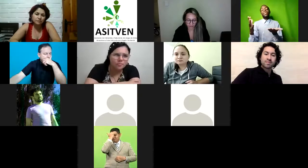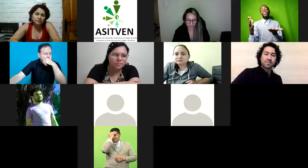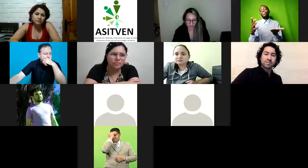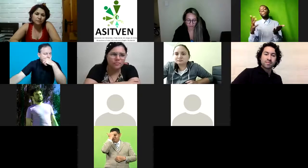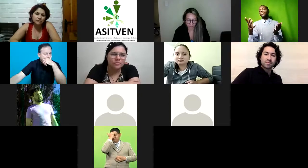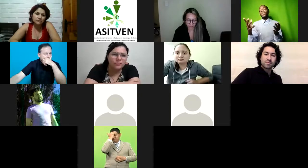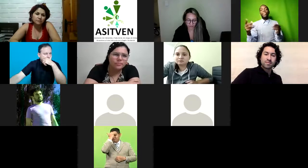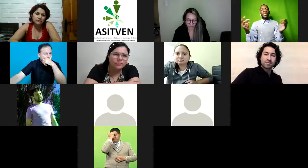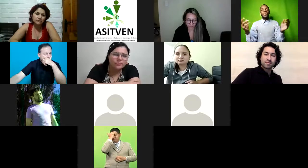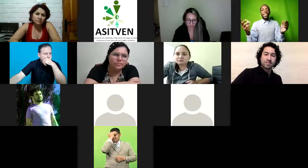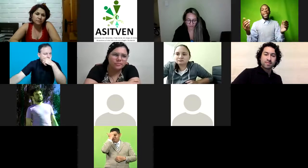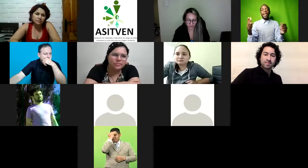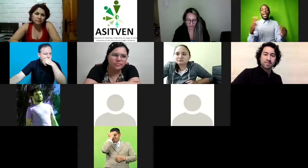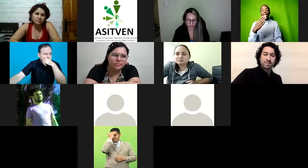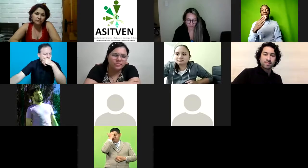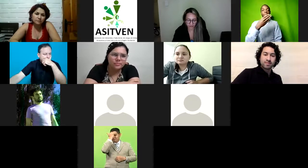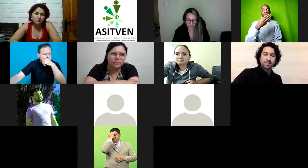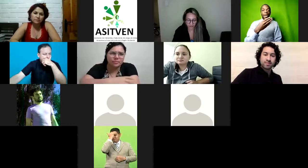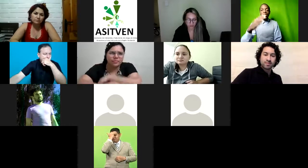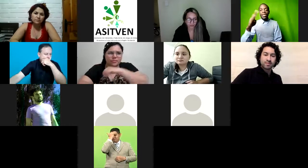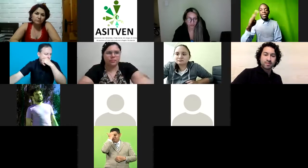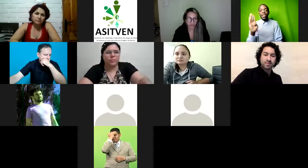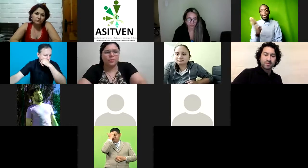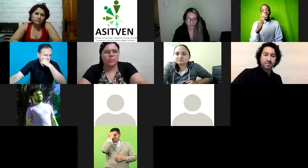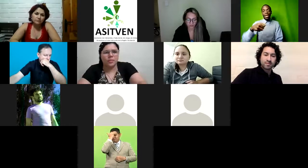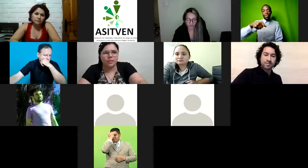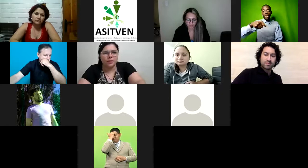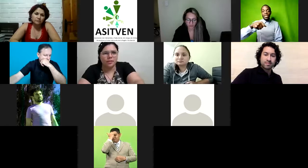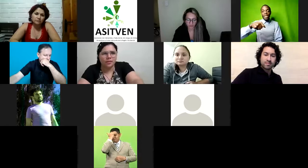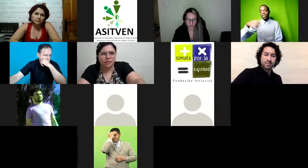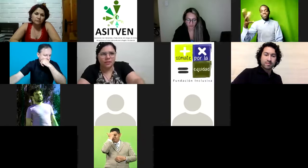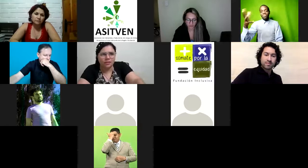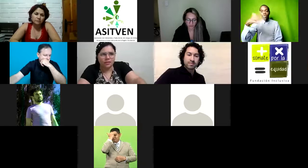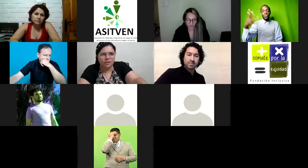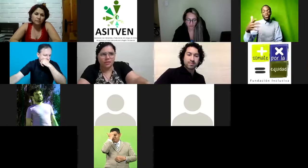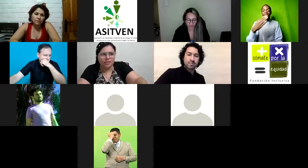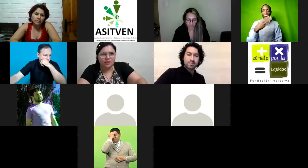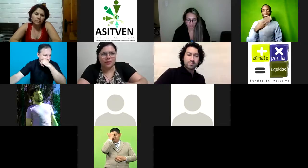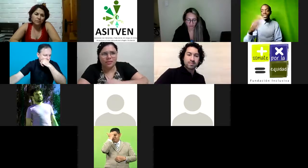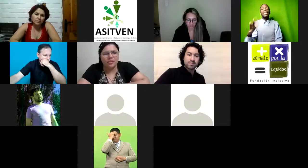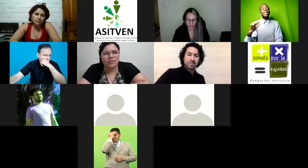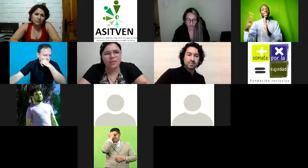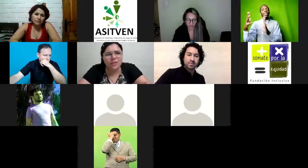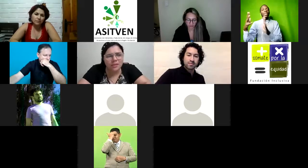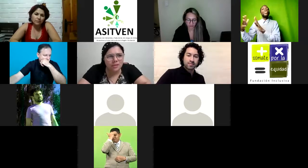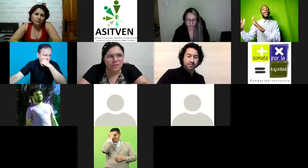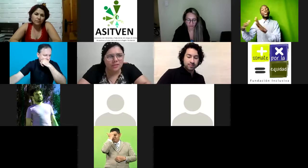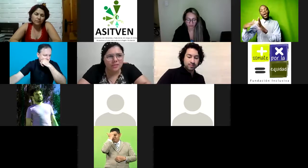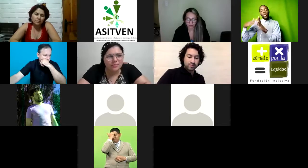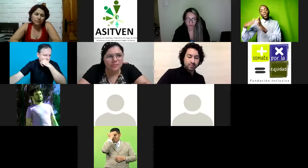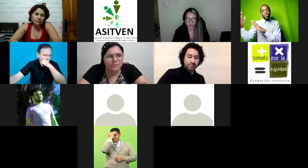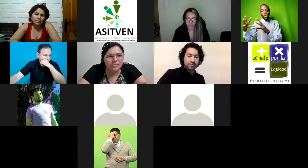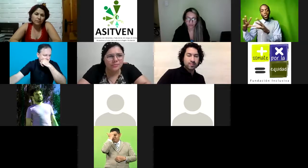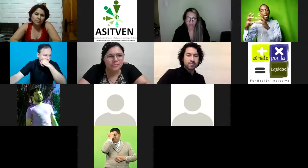cuando, no sé, vamos a referir a las raquetas, vamos a decirlo de esta manera, no así. nos confundimos, ¿sí? Se logran